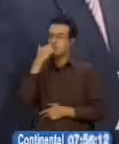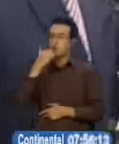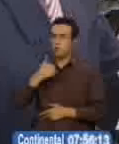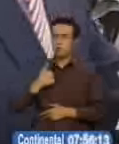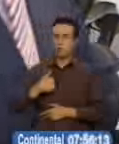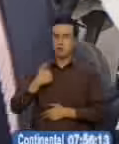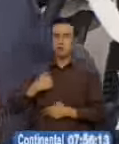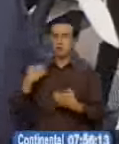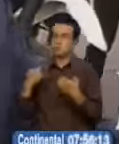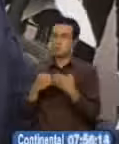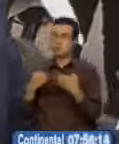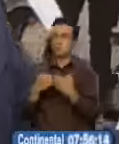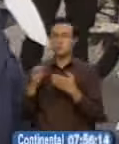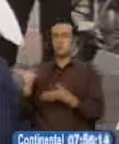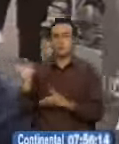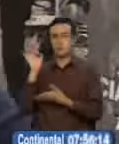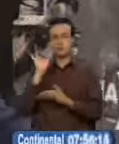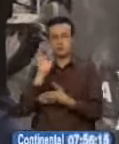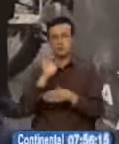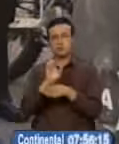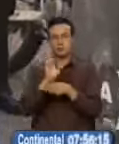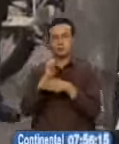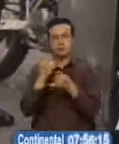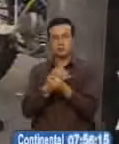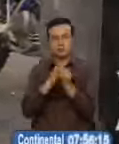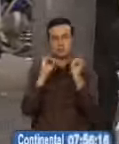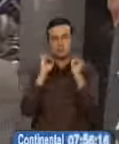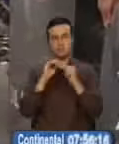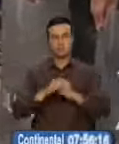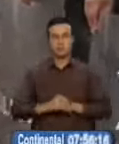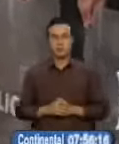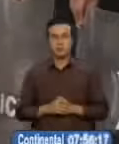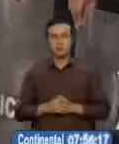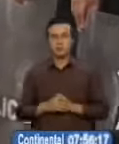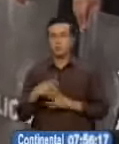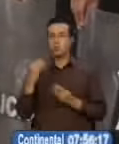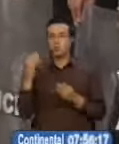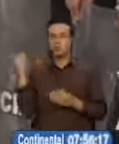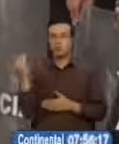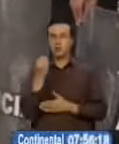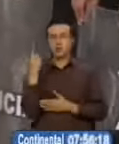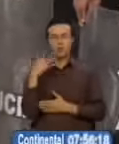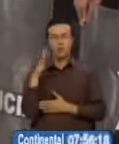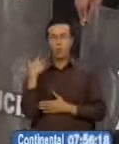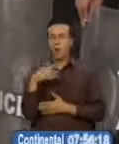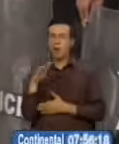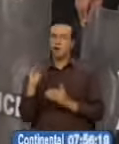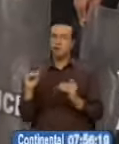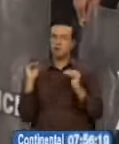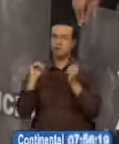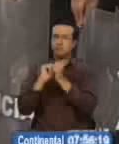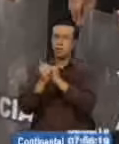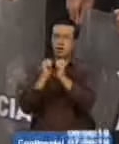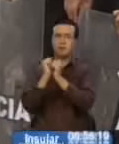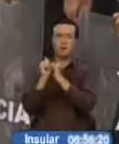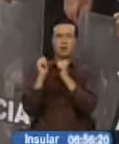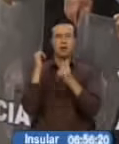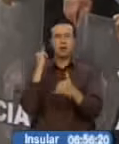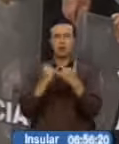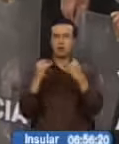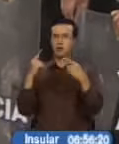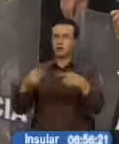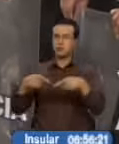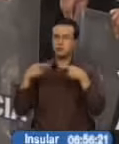nuestro equipo representante de Ecuador Independiente. Con muchos jóvenes ha hecho historia y es una final